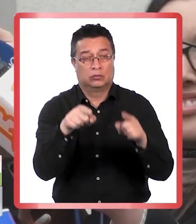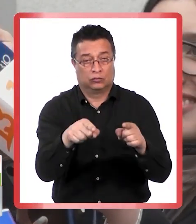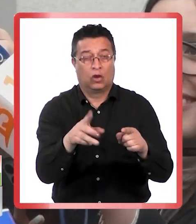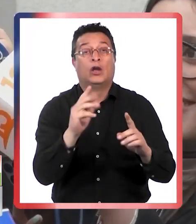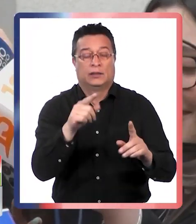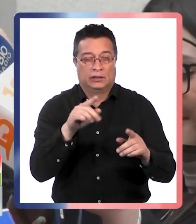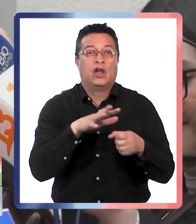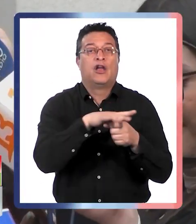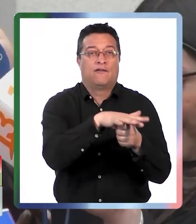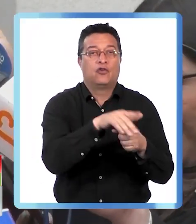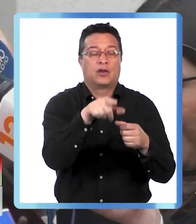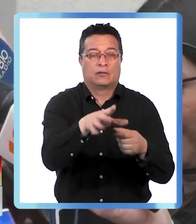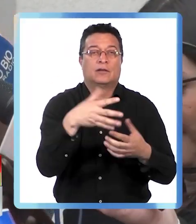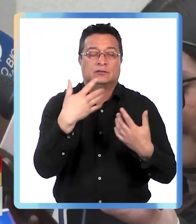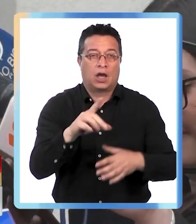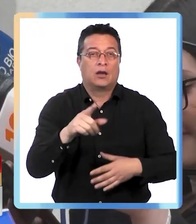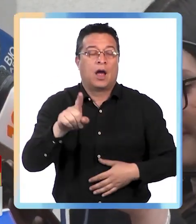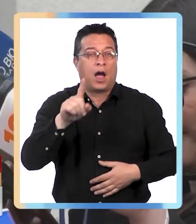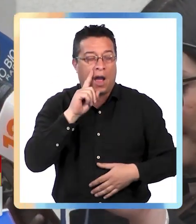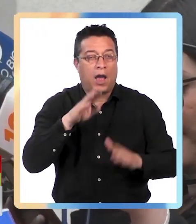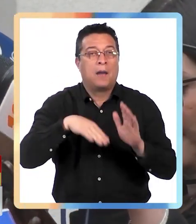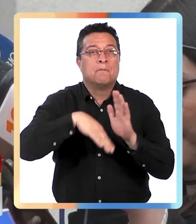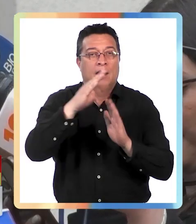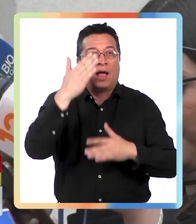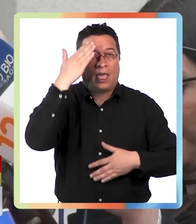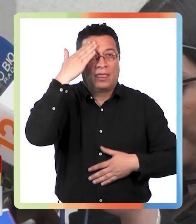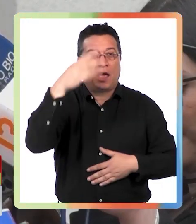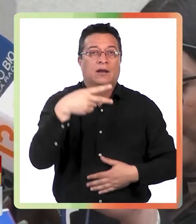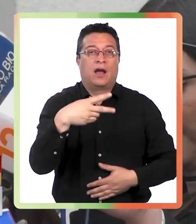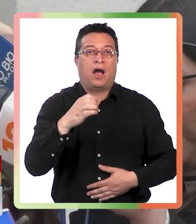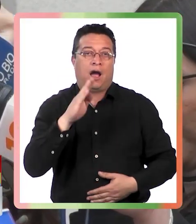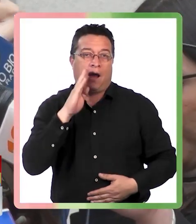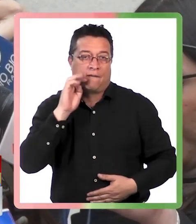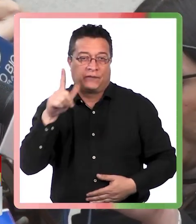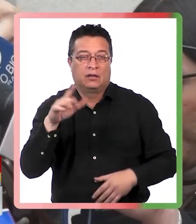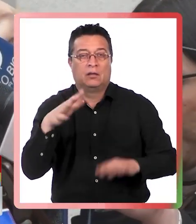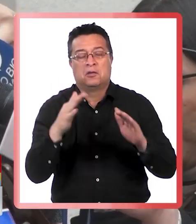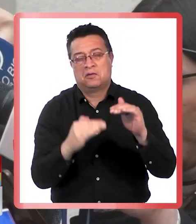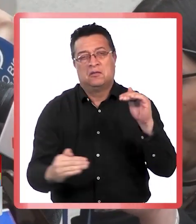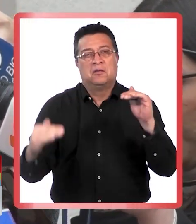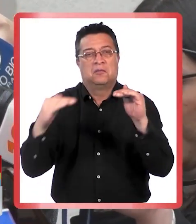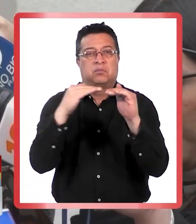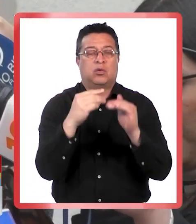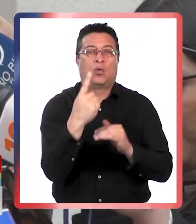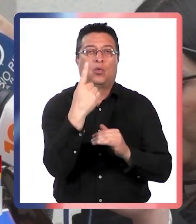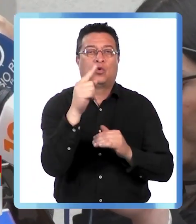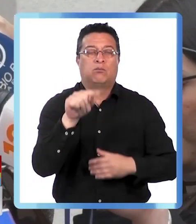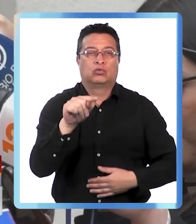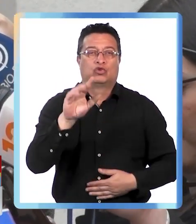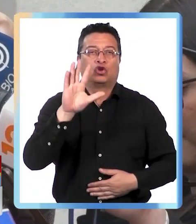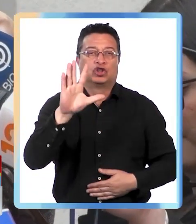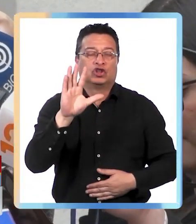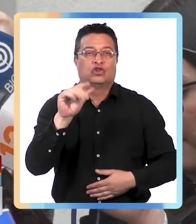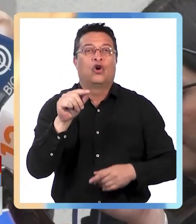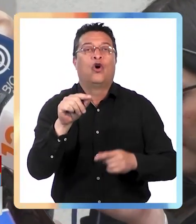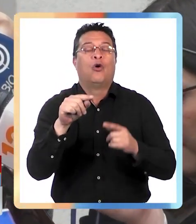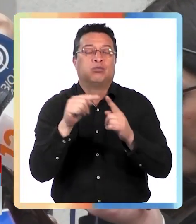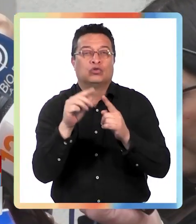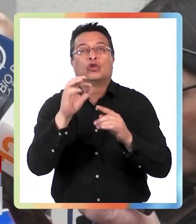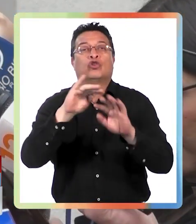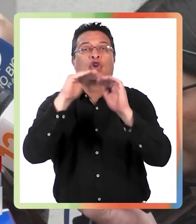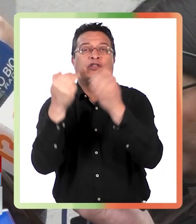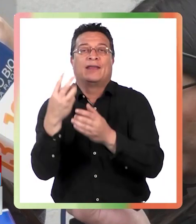incide el hecho de que haya habido más días hábiles. Eso equivale a más o menos un punto y medio de los